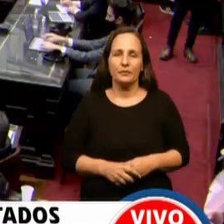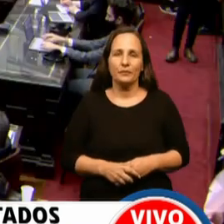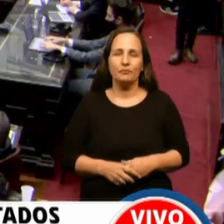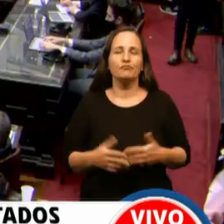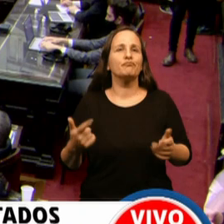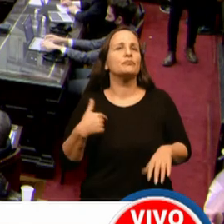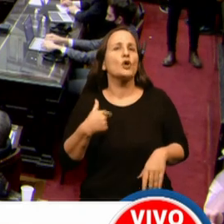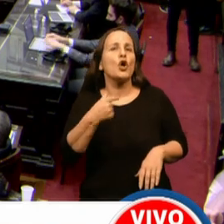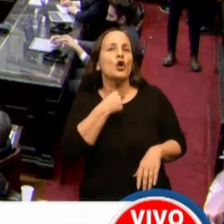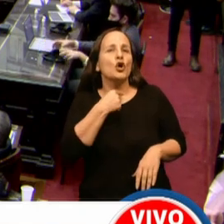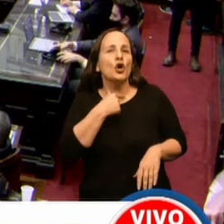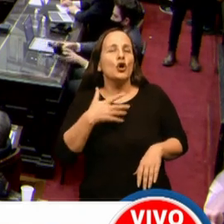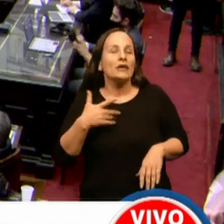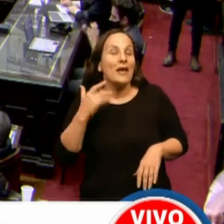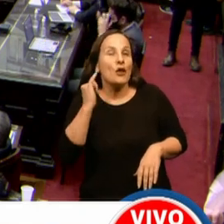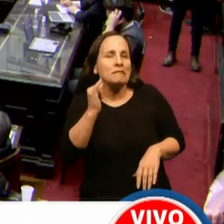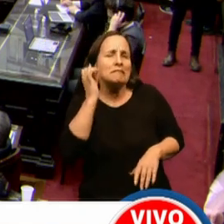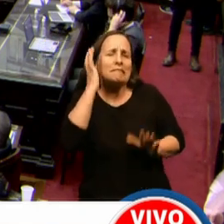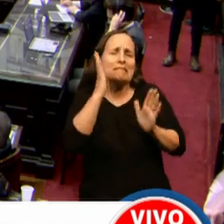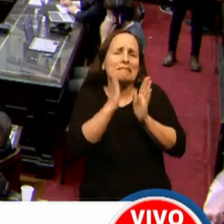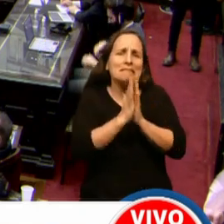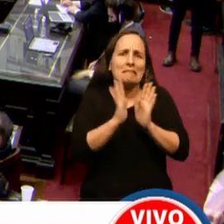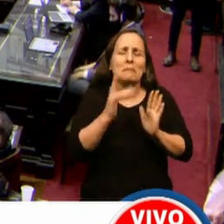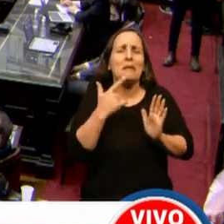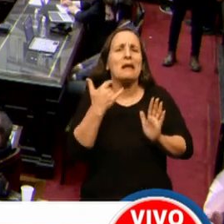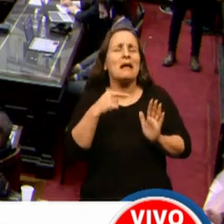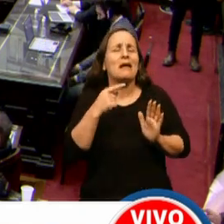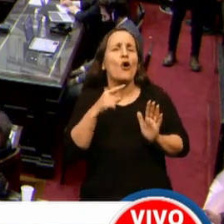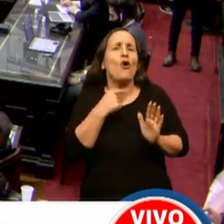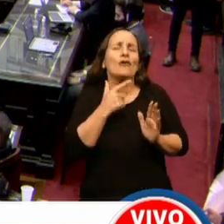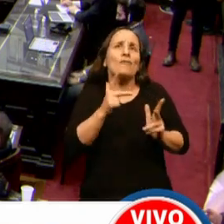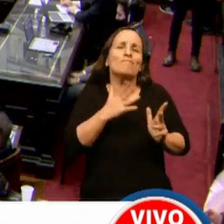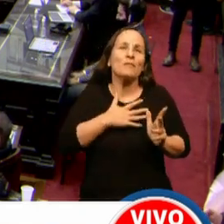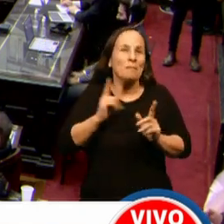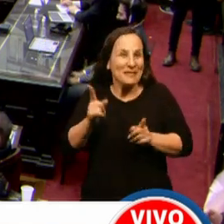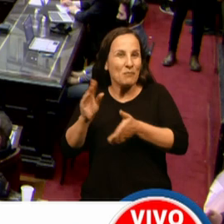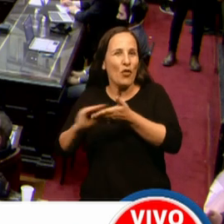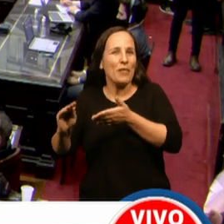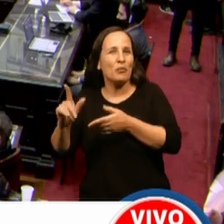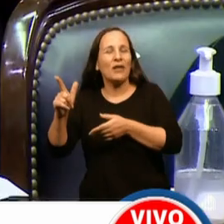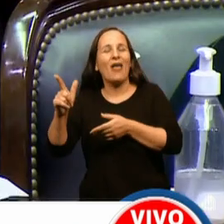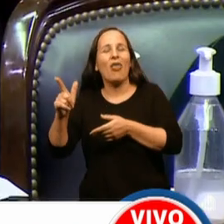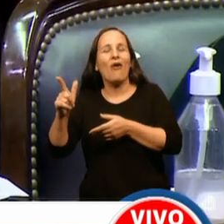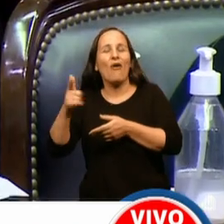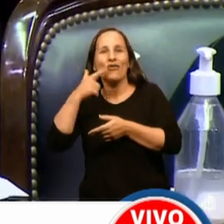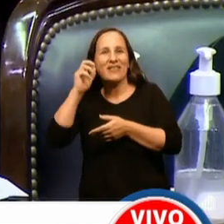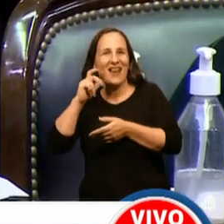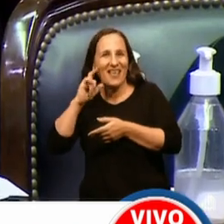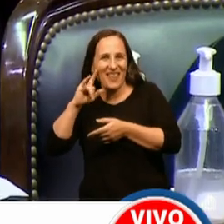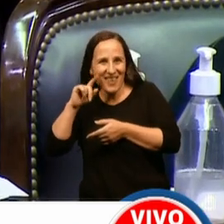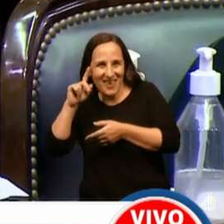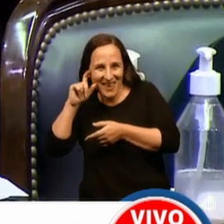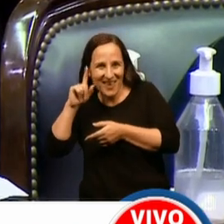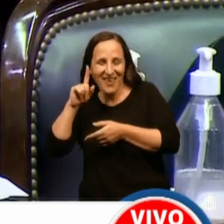yo quiero hacer una salvedad y discúlpeme y quiero hacer mía las palabras del diputado hargin y la verdad